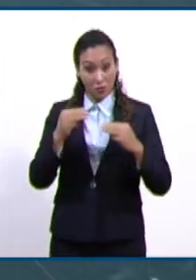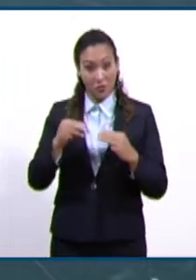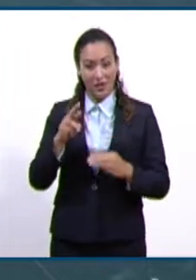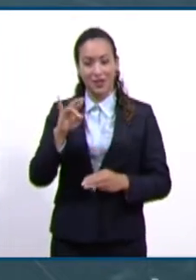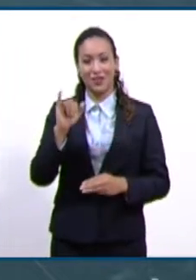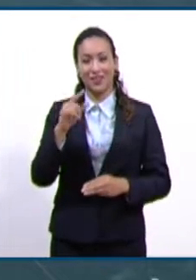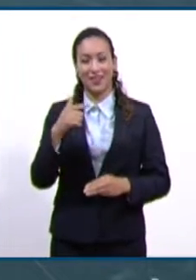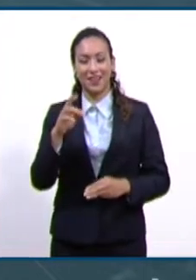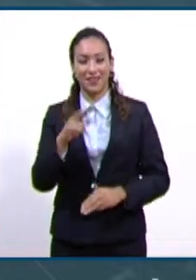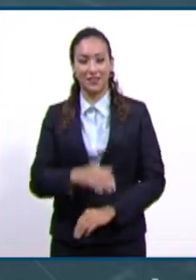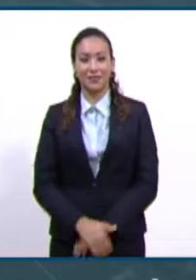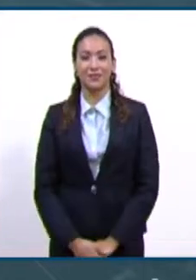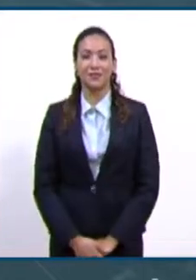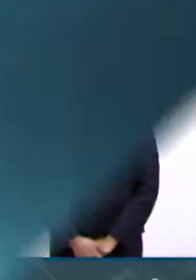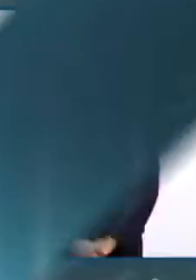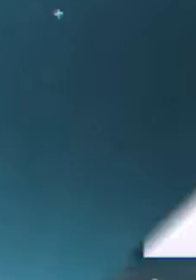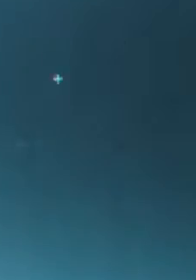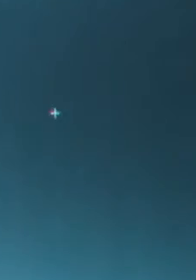Ortiz Mena.